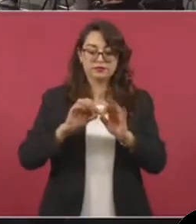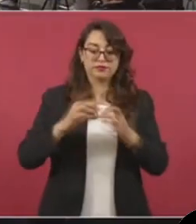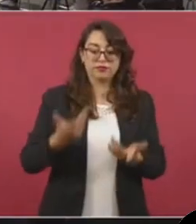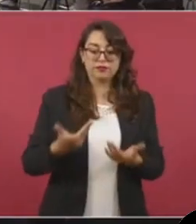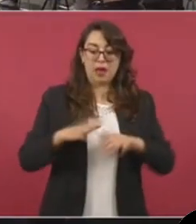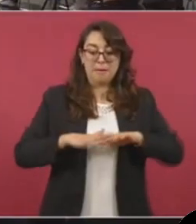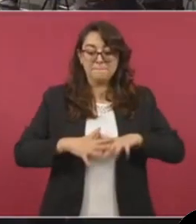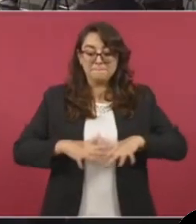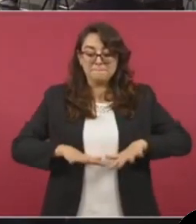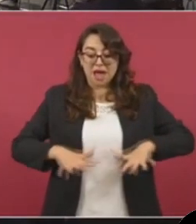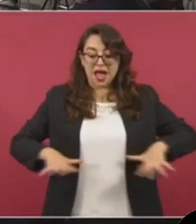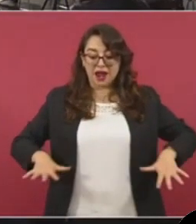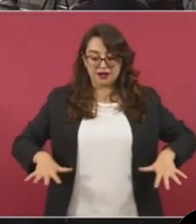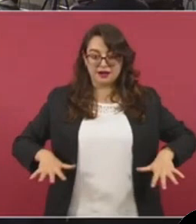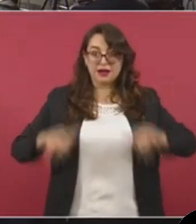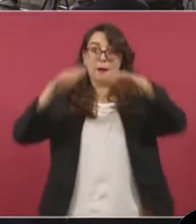históricamente